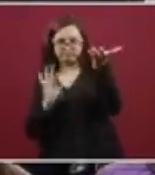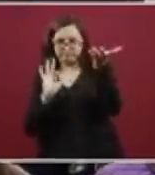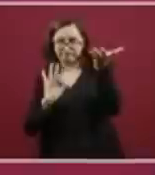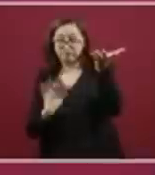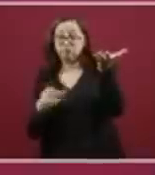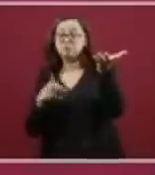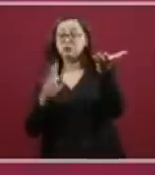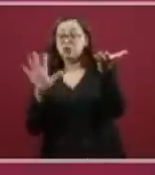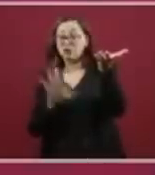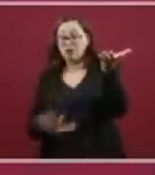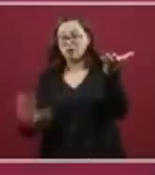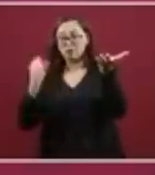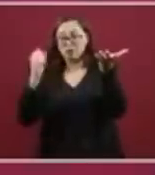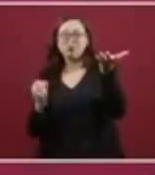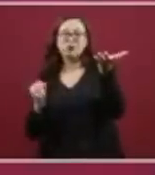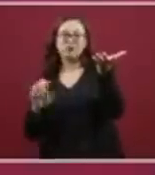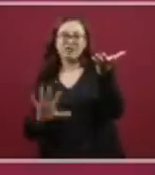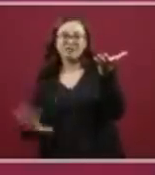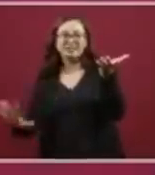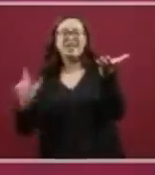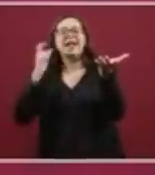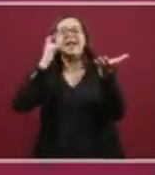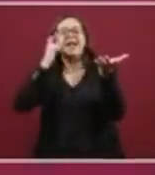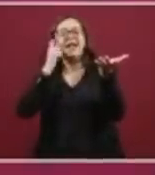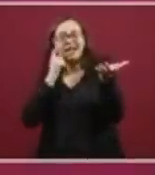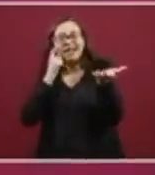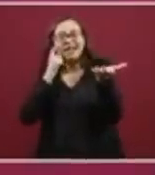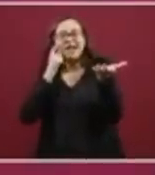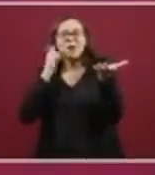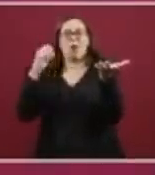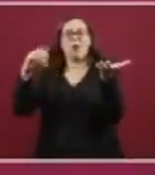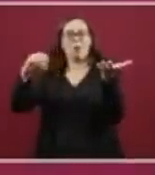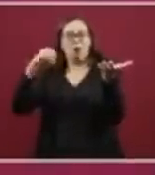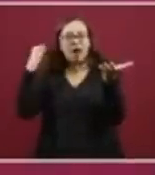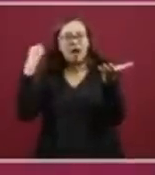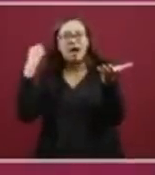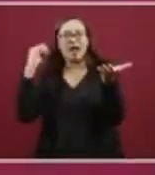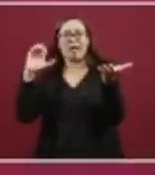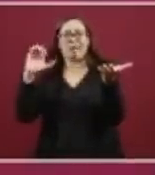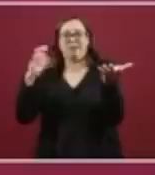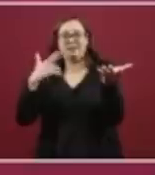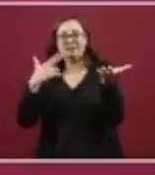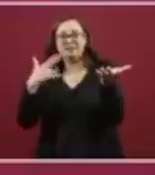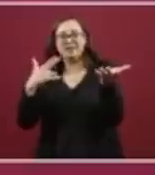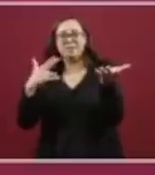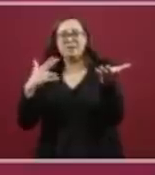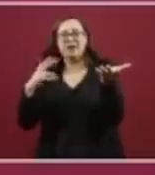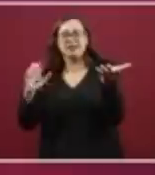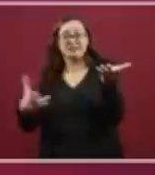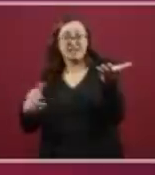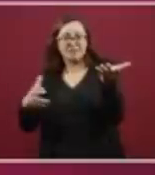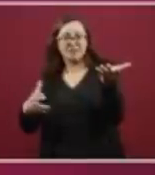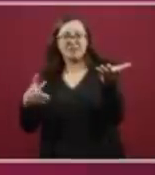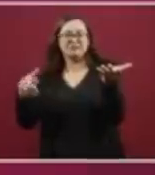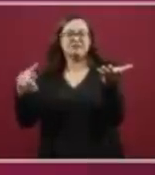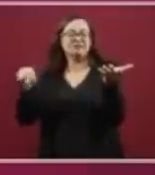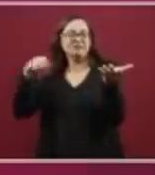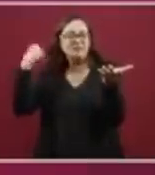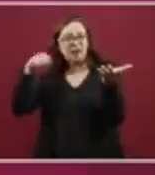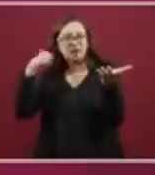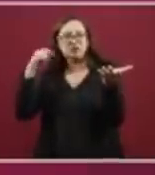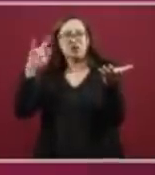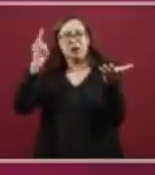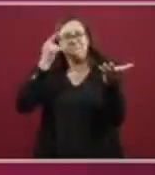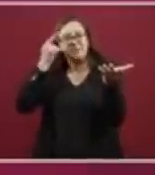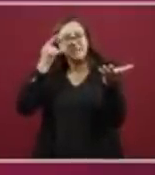haya crecimiento en Guerrero, en Oaxaca, en Chiapas, en Tabasco, en Campeche,